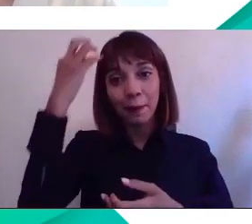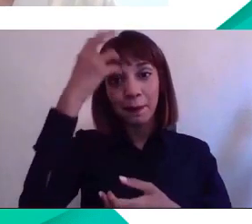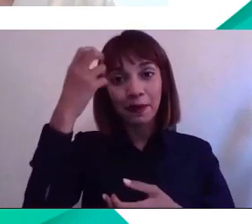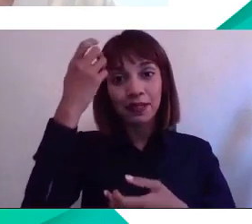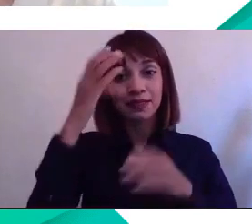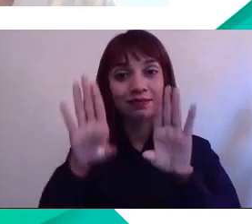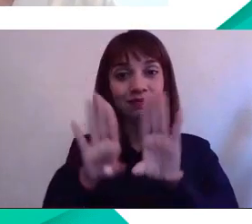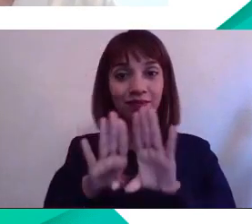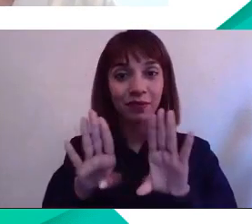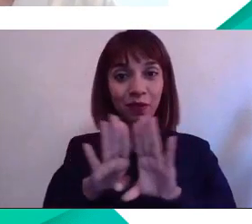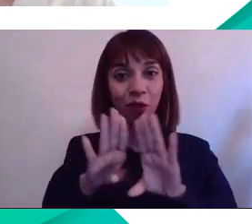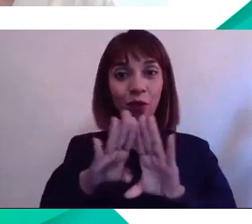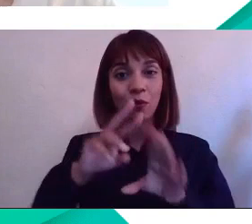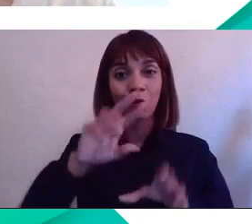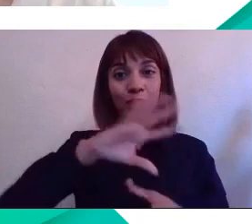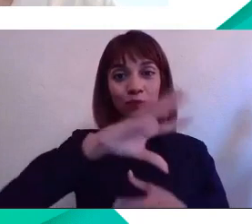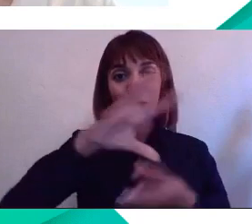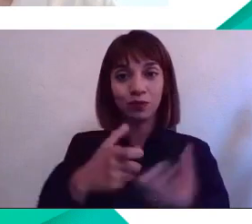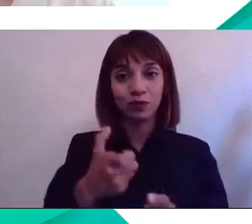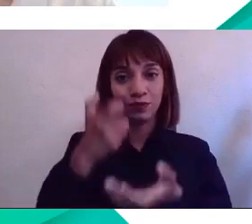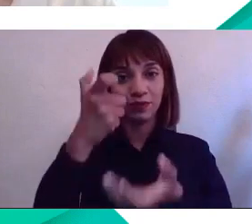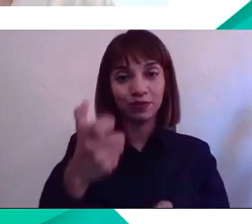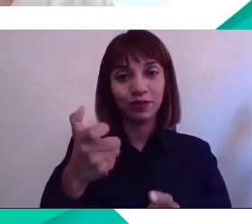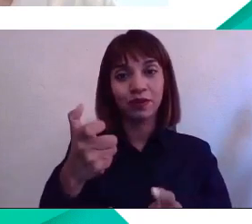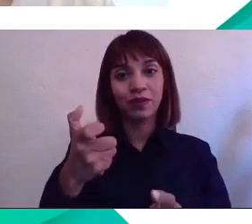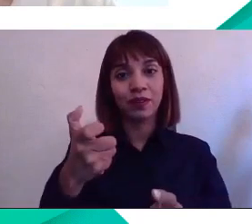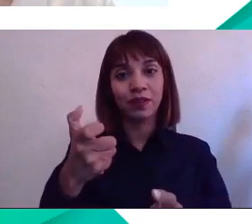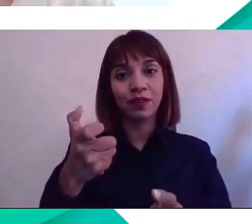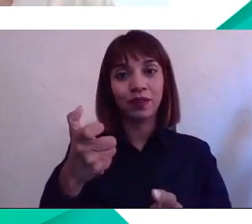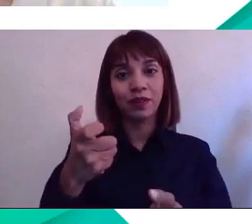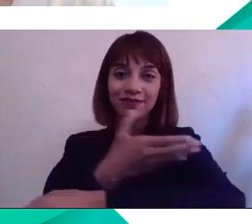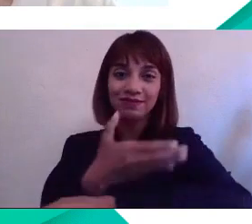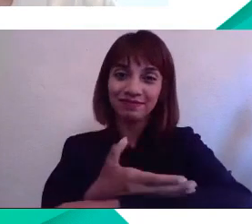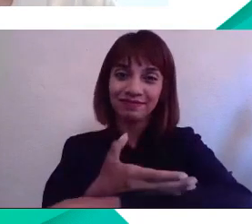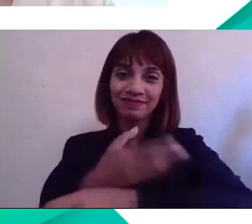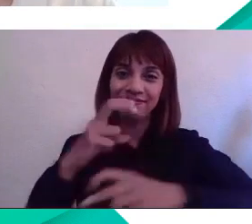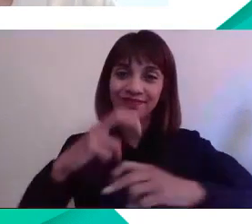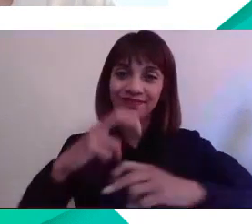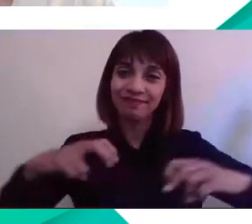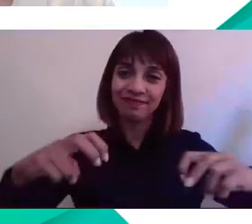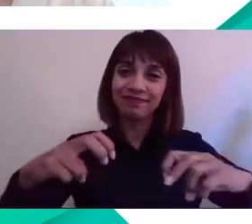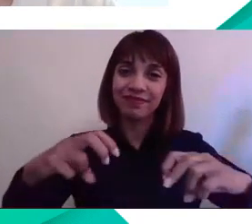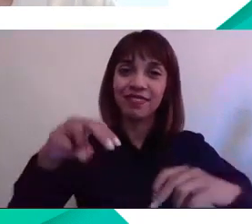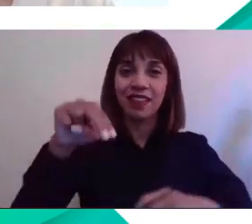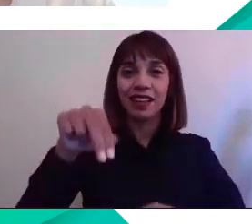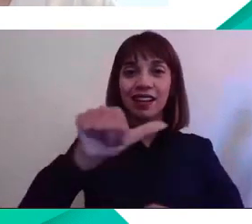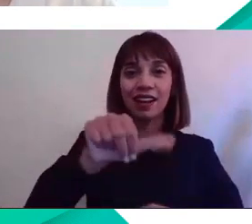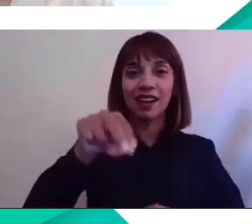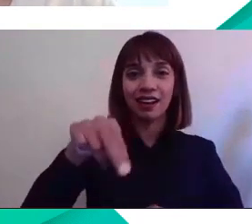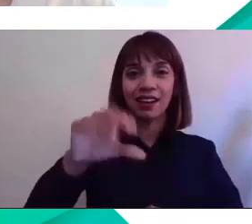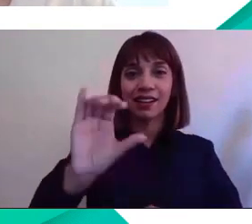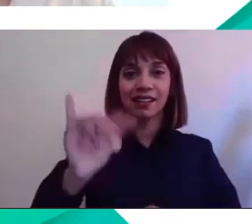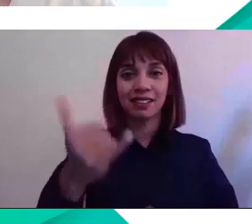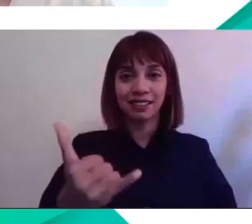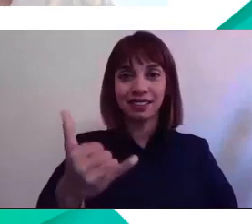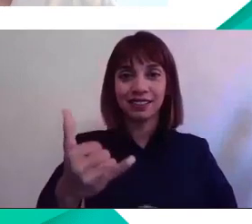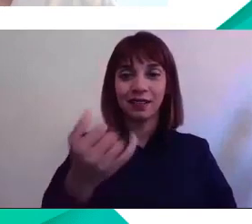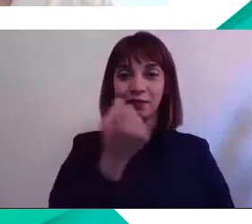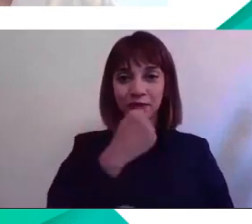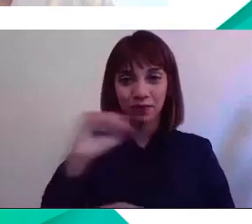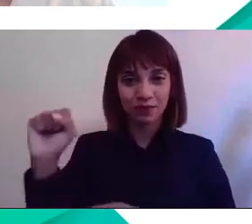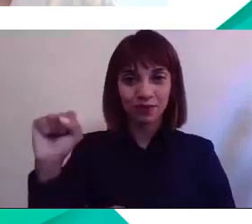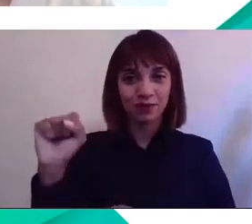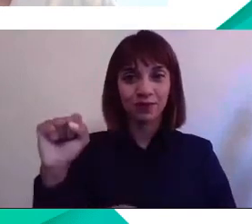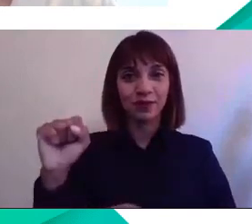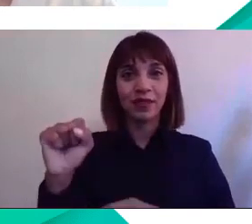de sostenibilidad. Nos acompañan en esta charla Marcy Cortés. Ella es profesional de comunicación estratégica y sustentabilidad